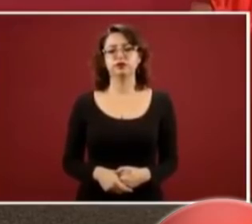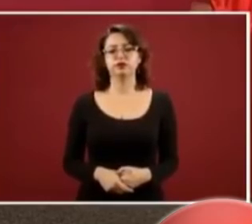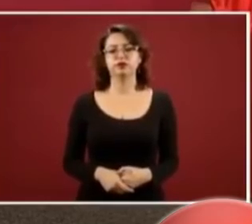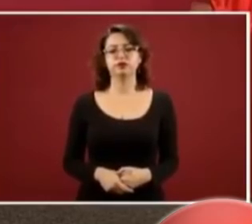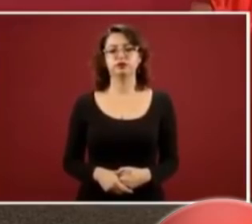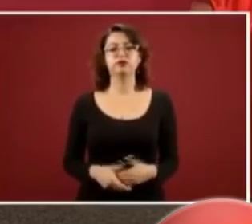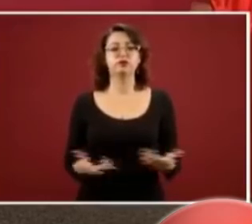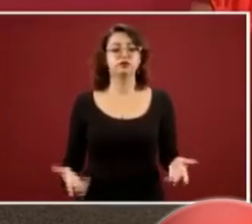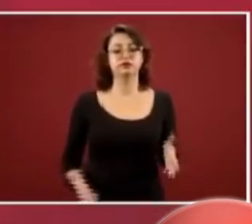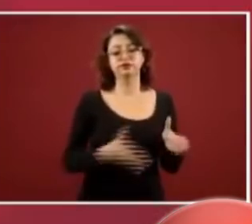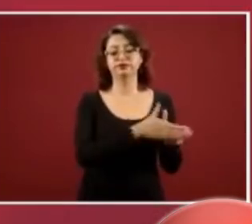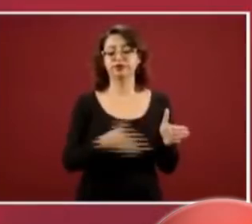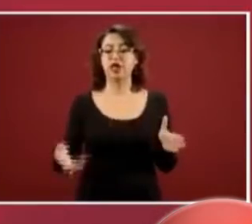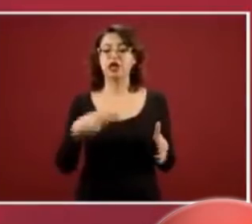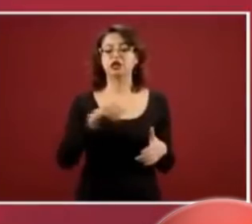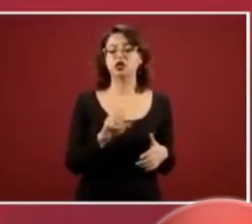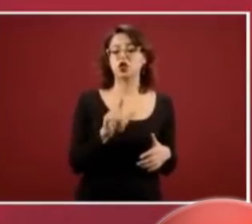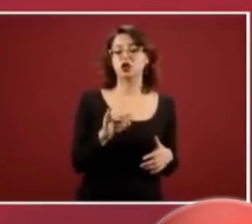en todo el periodo neoliberal,